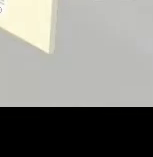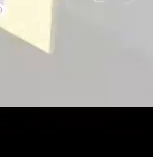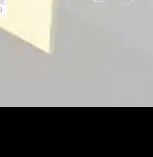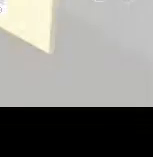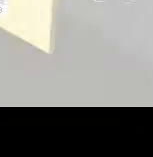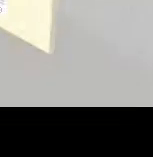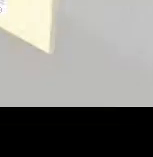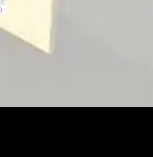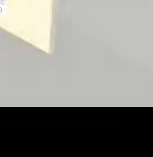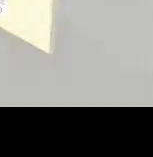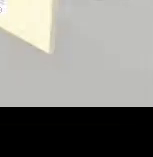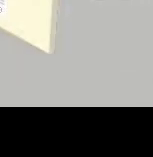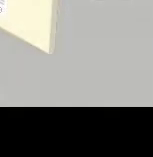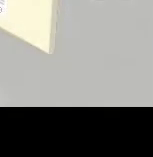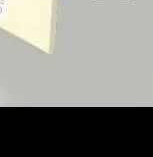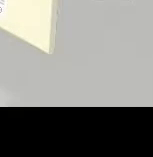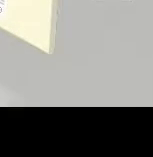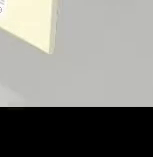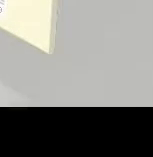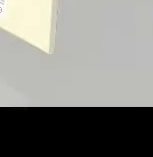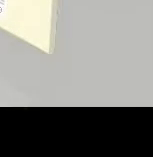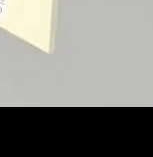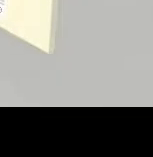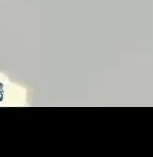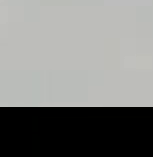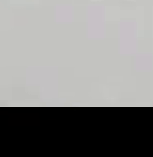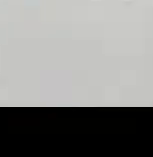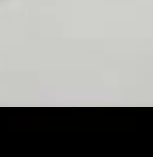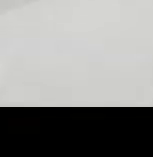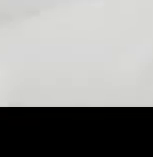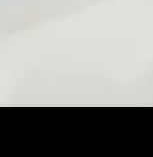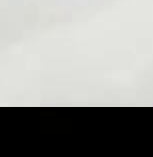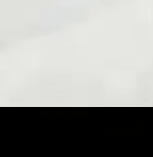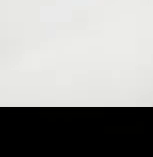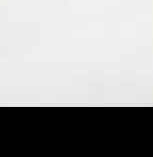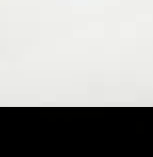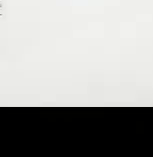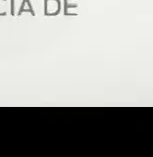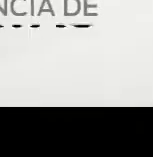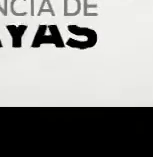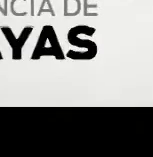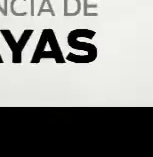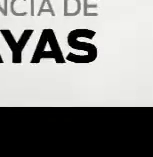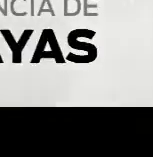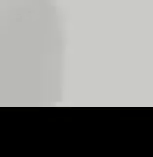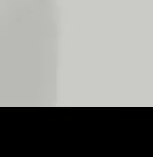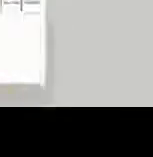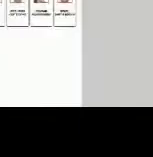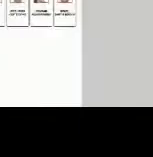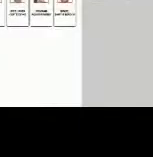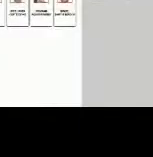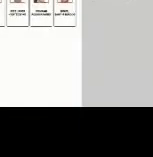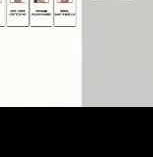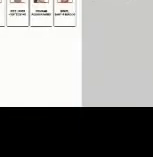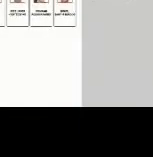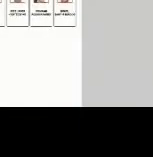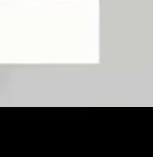consejeros del Consejo de Participación Ciudadana y Control Social. En el Cantón Durán, provincia de Guayas, se